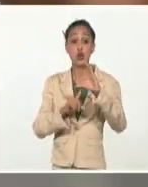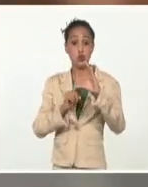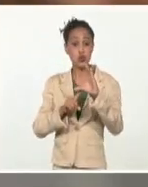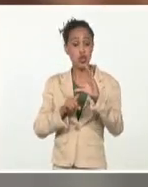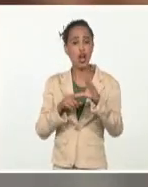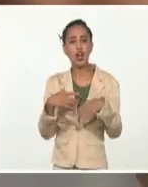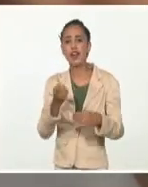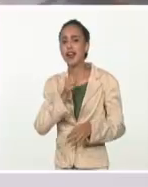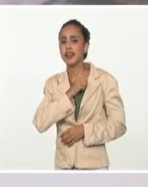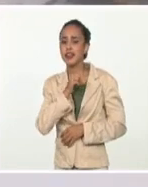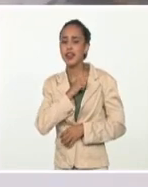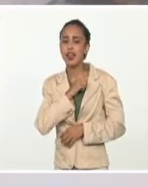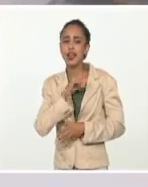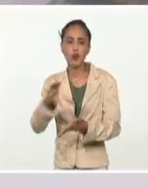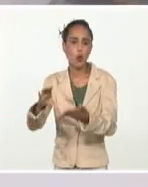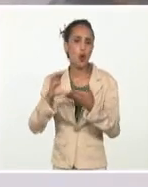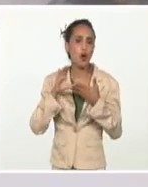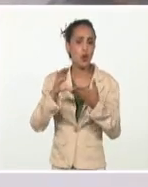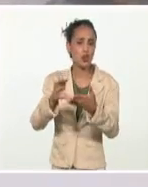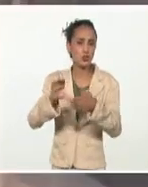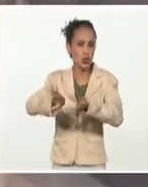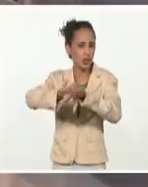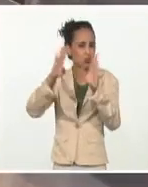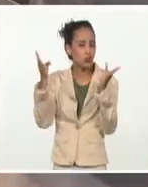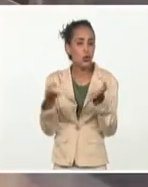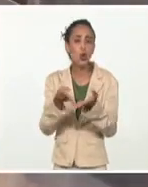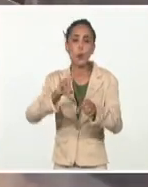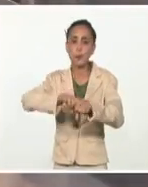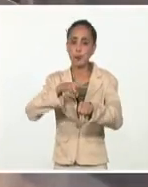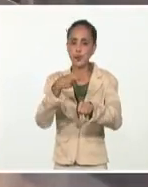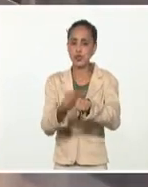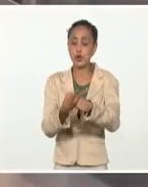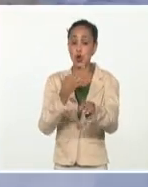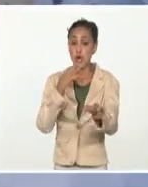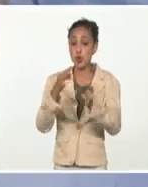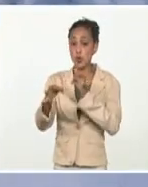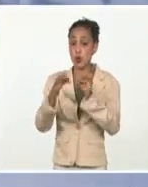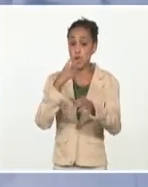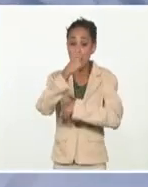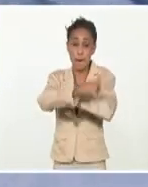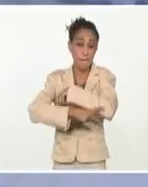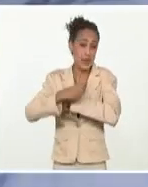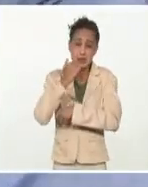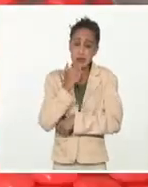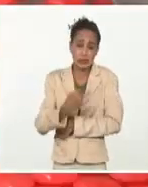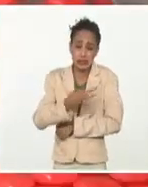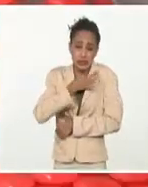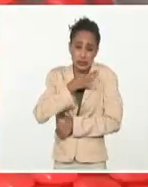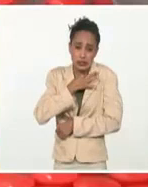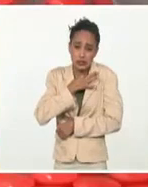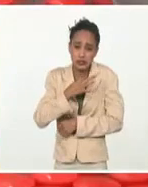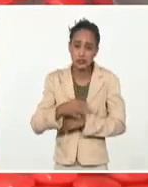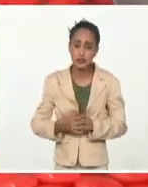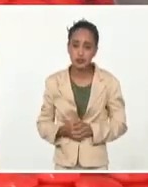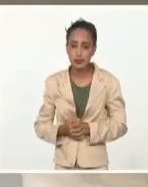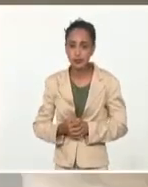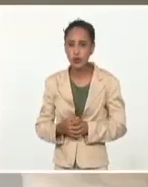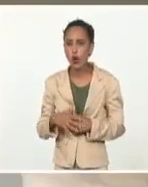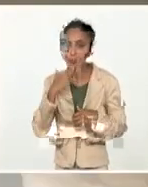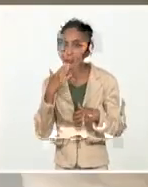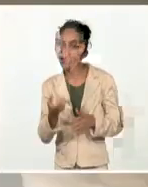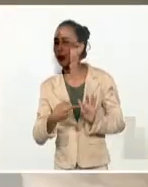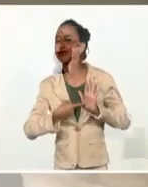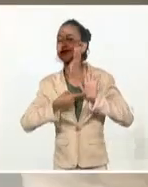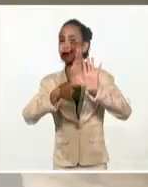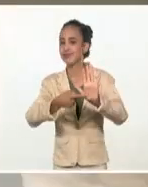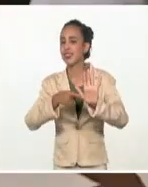cooperación global en la prevención y cuidado de los países más vulnerables, dando ejemplo